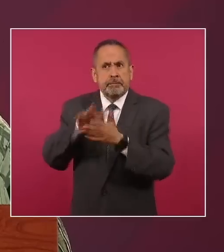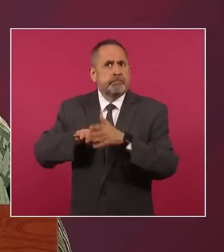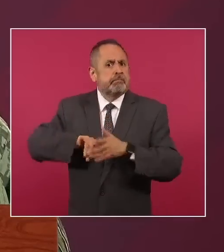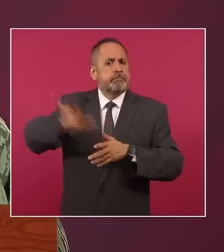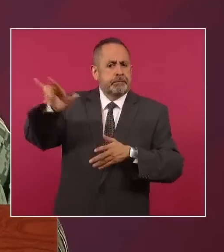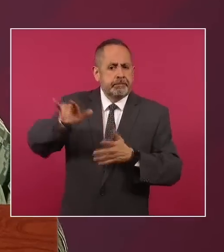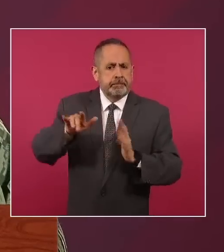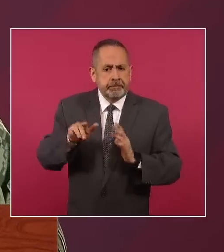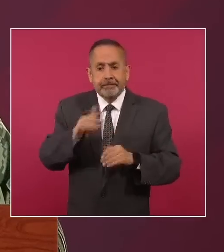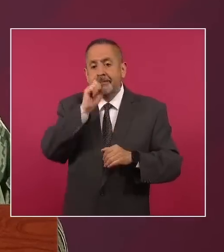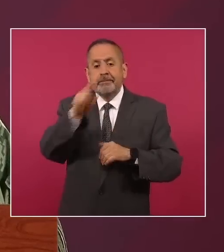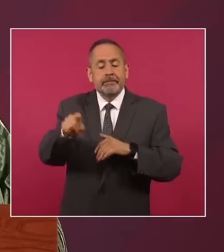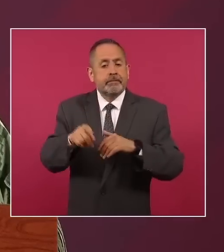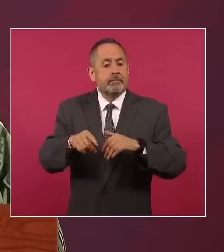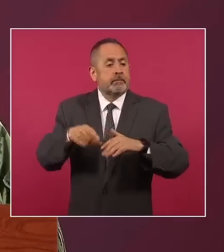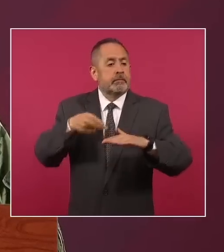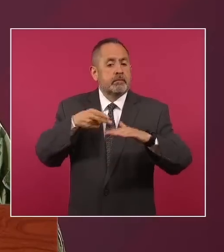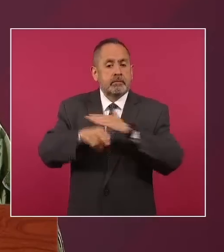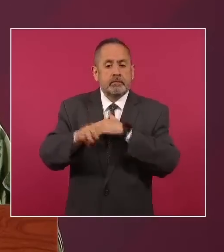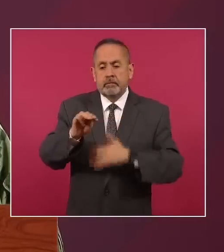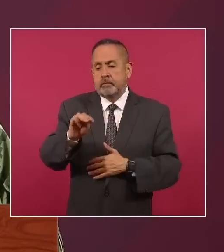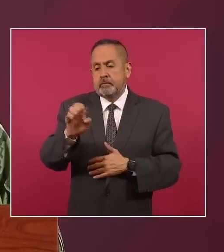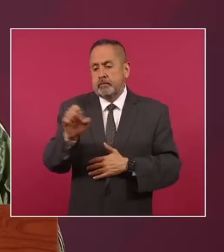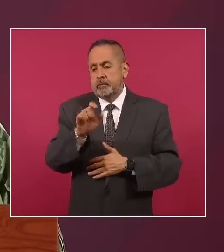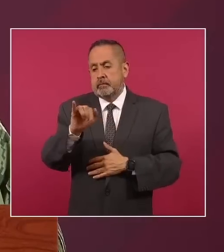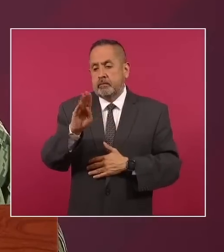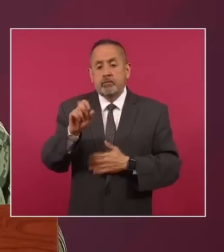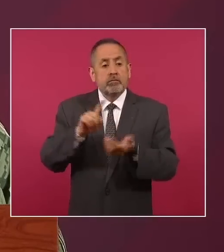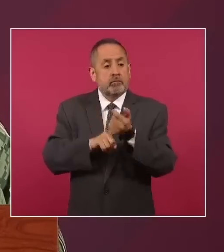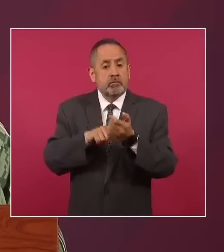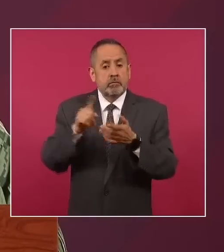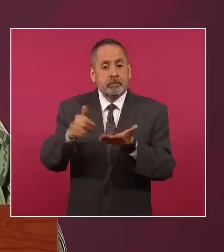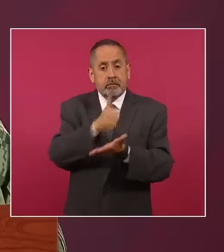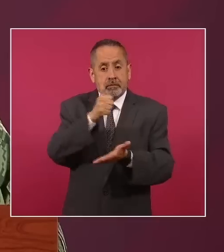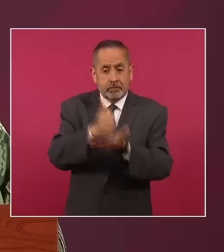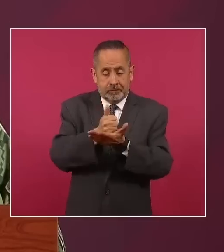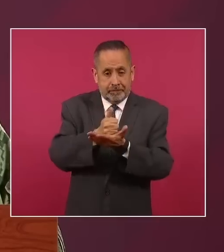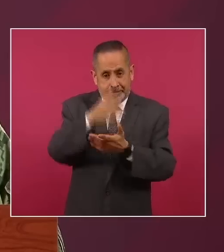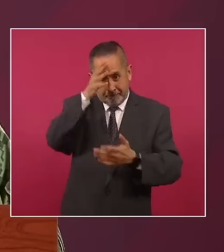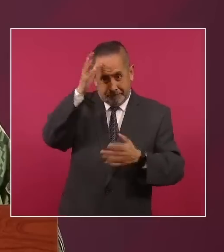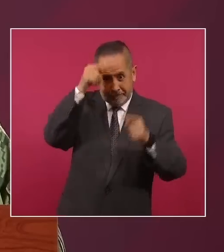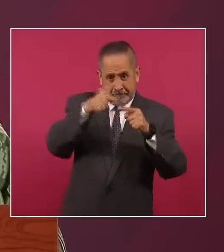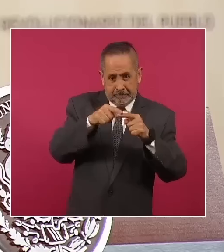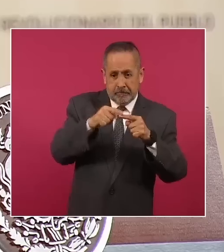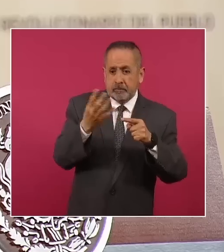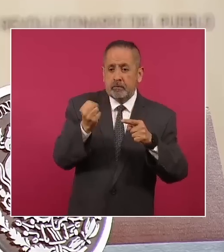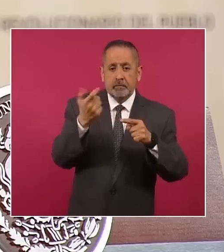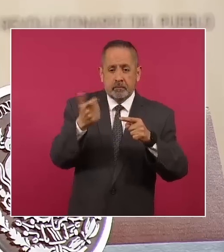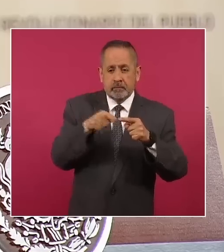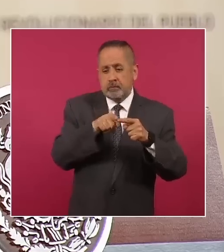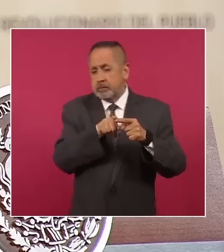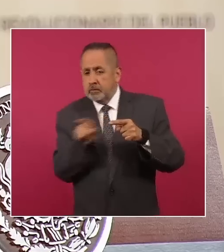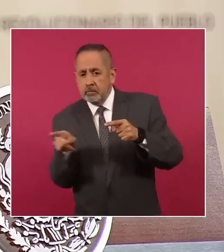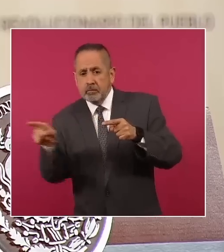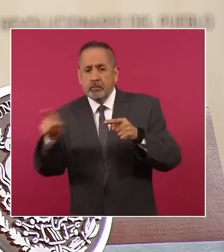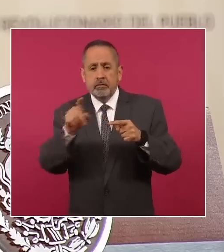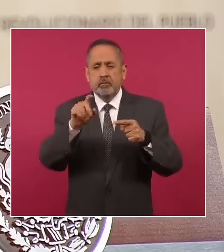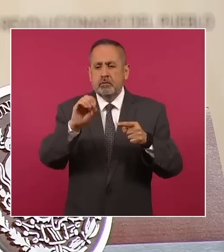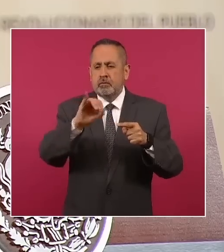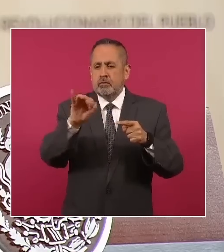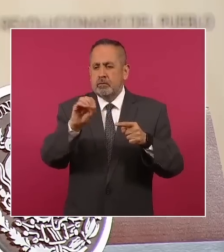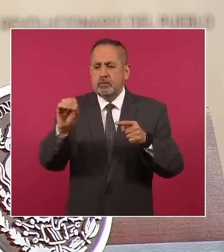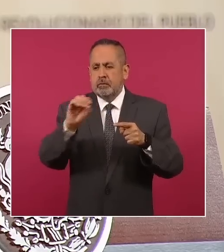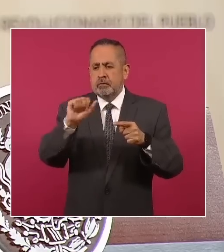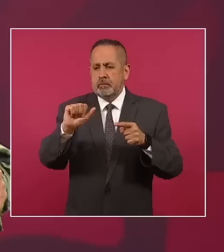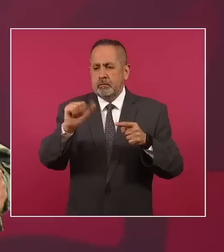tenemos la línea del Mexibus número uno que parte de Ciudad Azteca por nueve pesos se llega Ojo de Agua y o por otros no